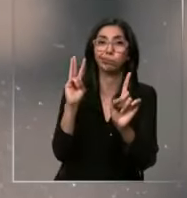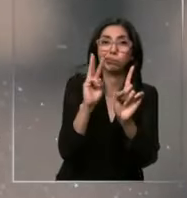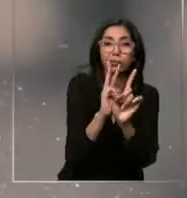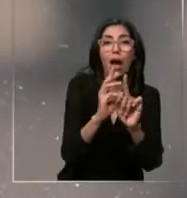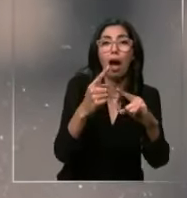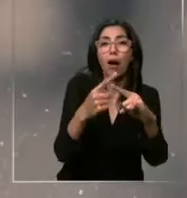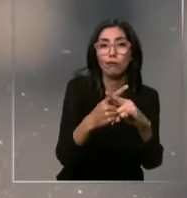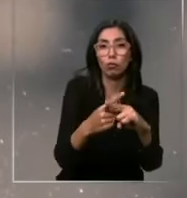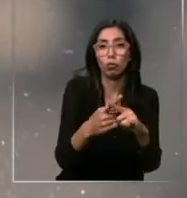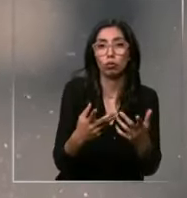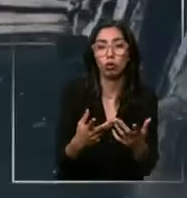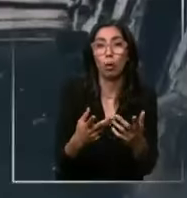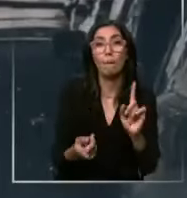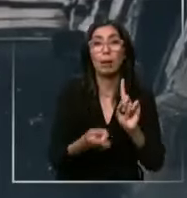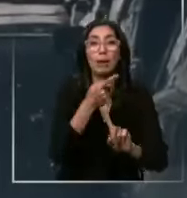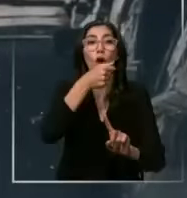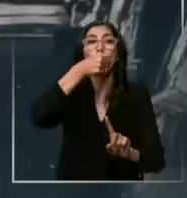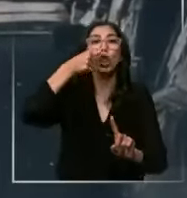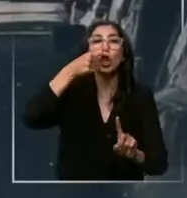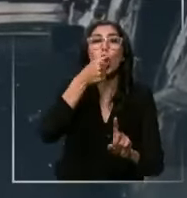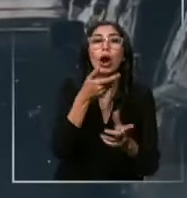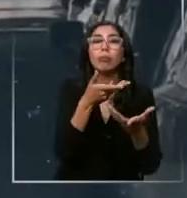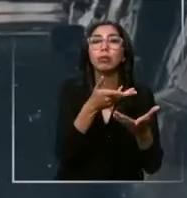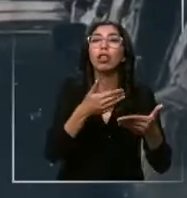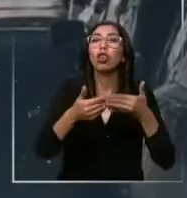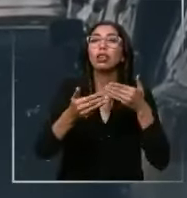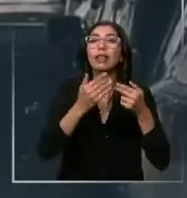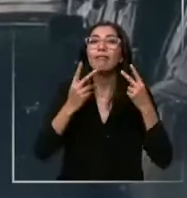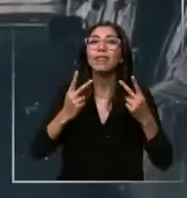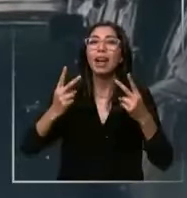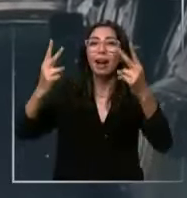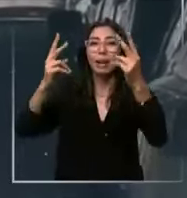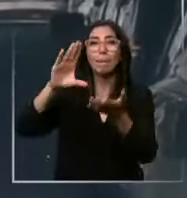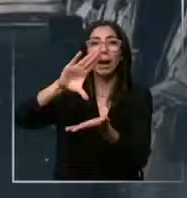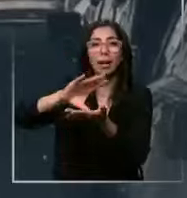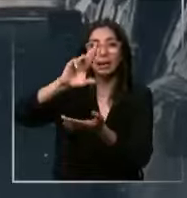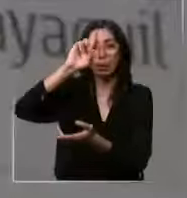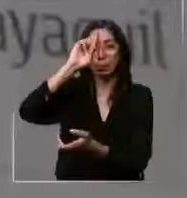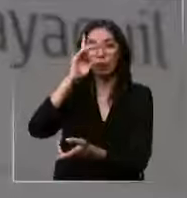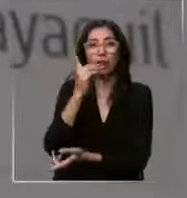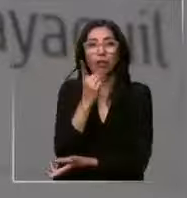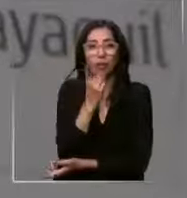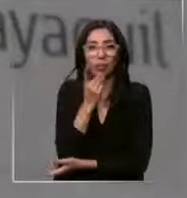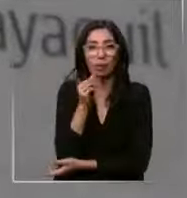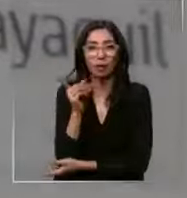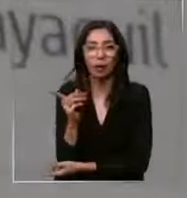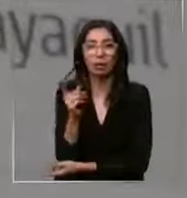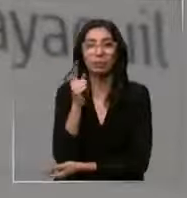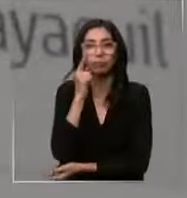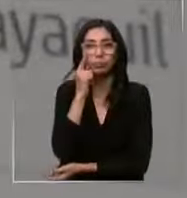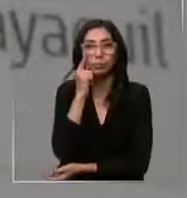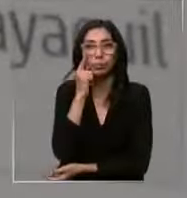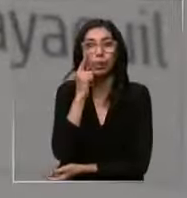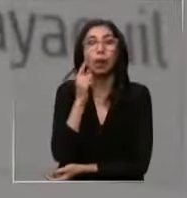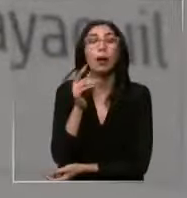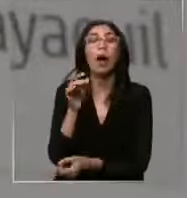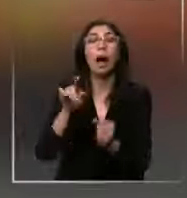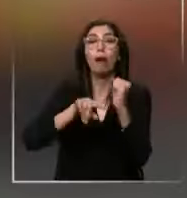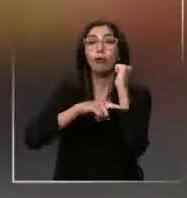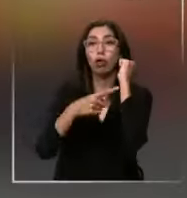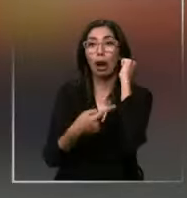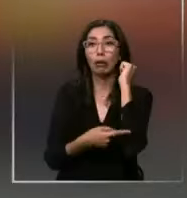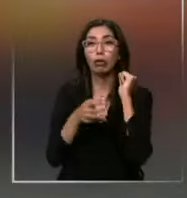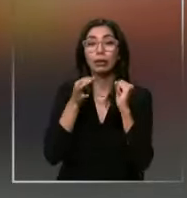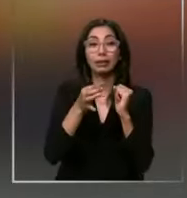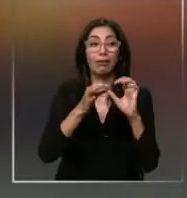ella después de drogarla en medio de un viaje a República Dominicana a través de su abogado la familia asegura que el